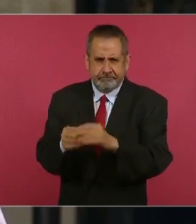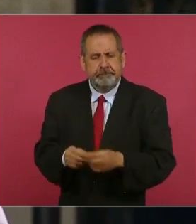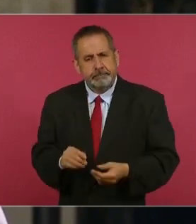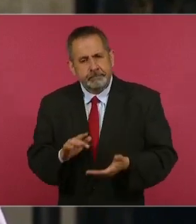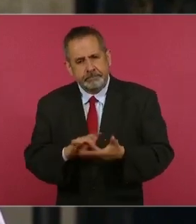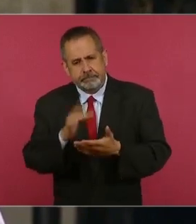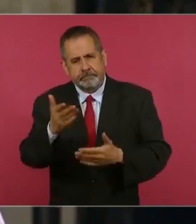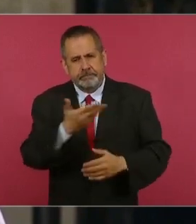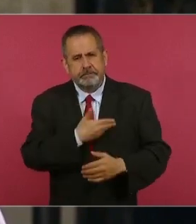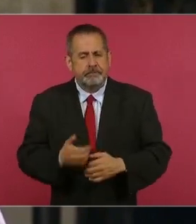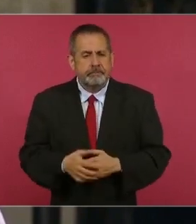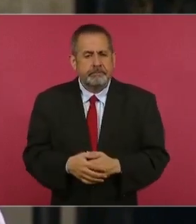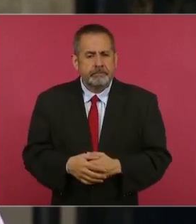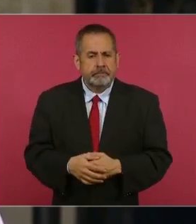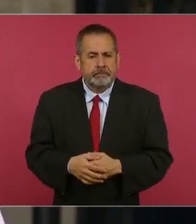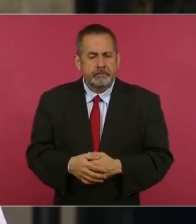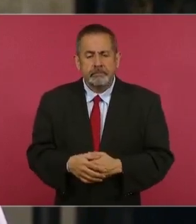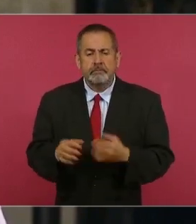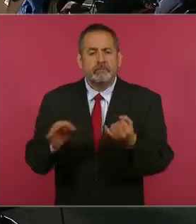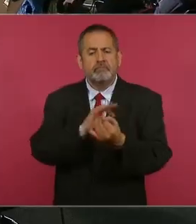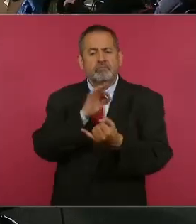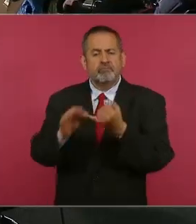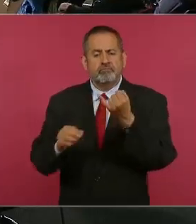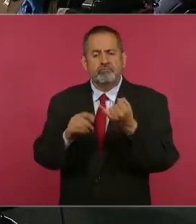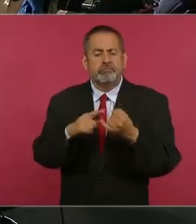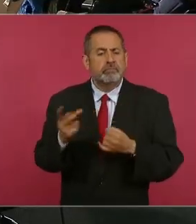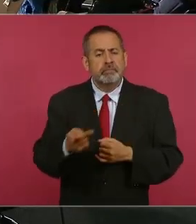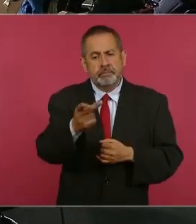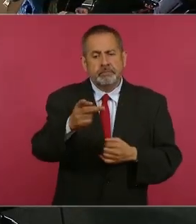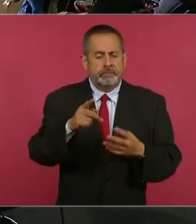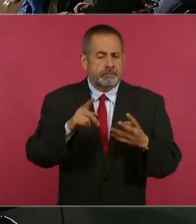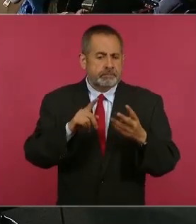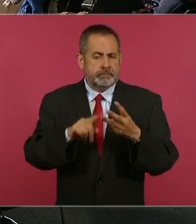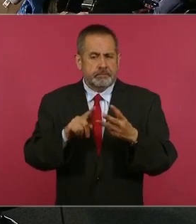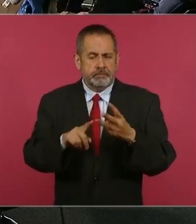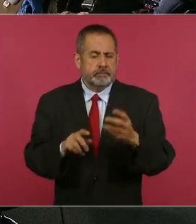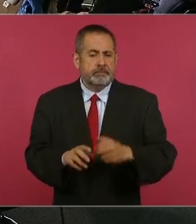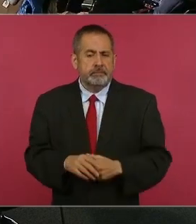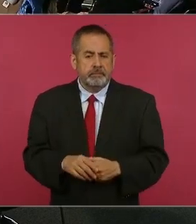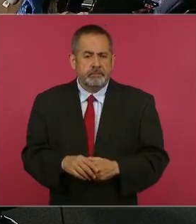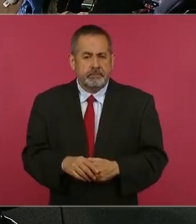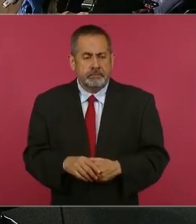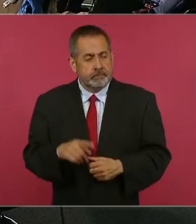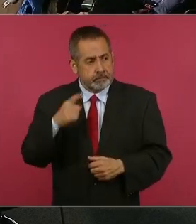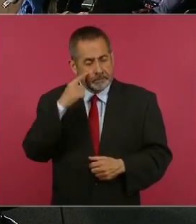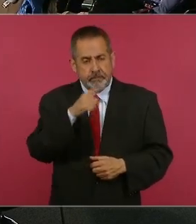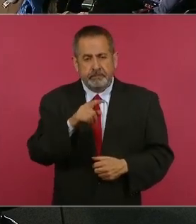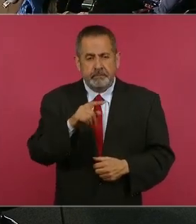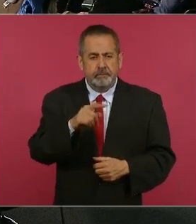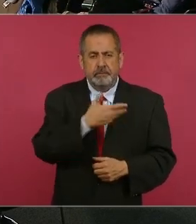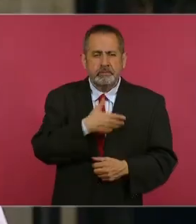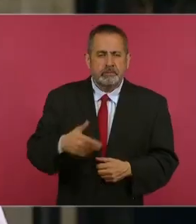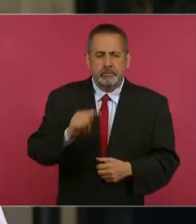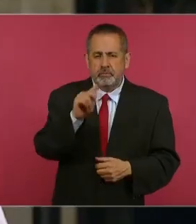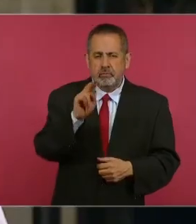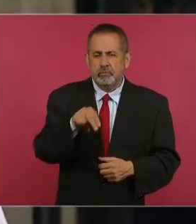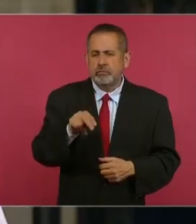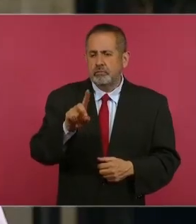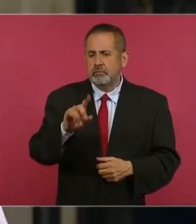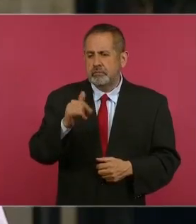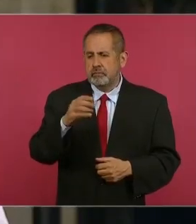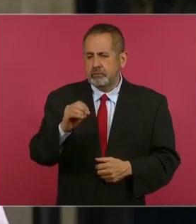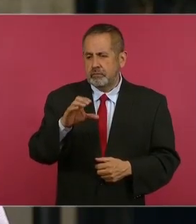muchas gracias, presidente. Y para finalizar, nada más, pues visto que el presidente de Tulum, Diego Castañón, pues